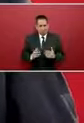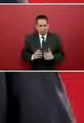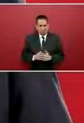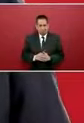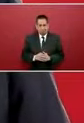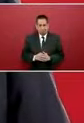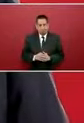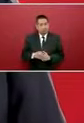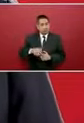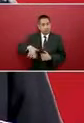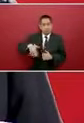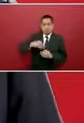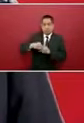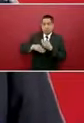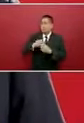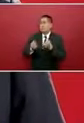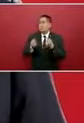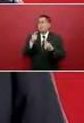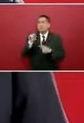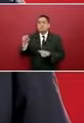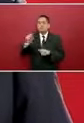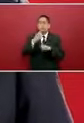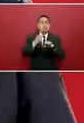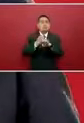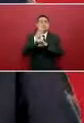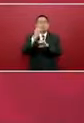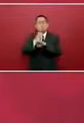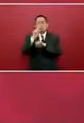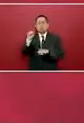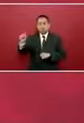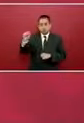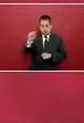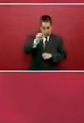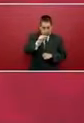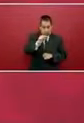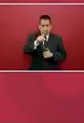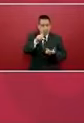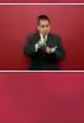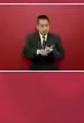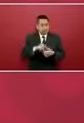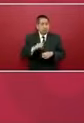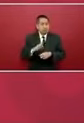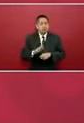Todo esto que está pasando en algunos estados es porque